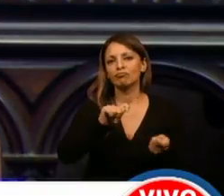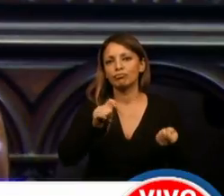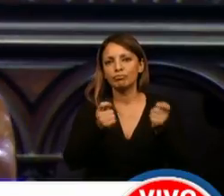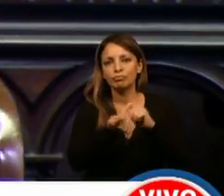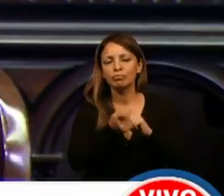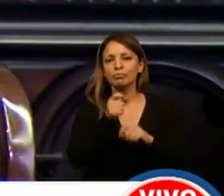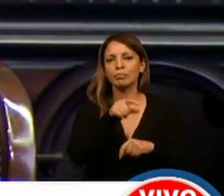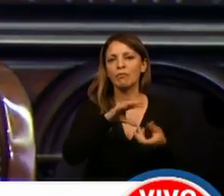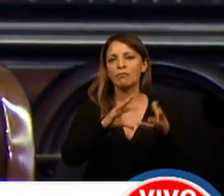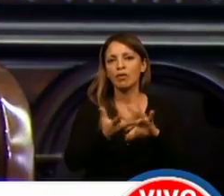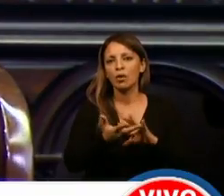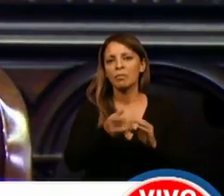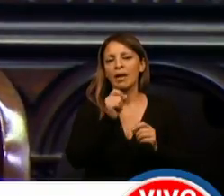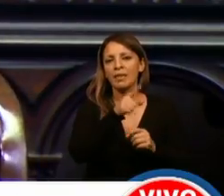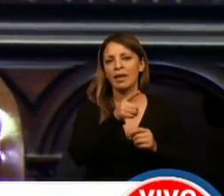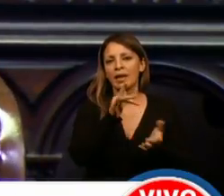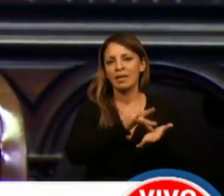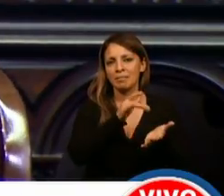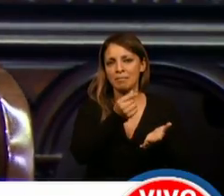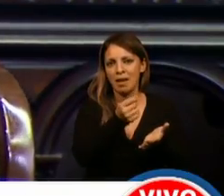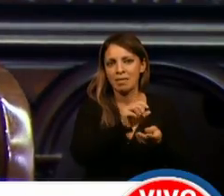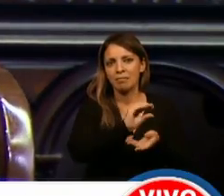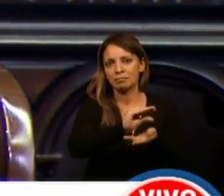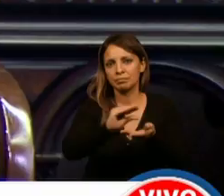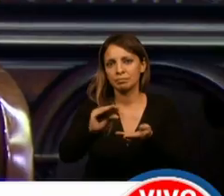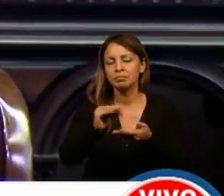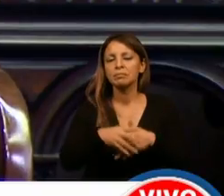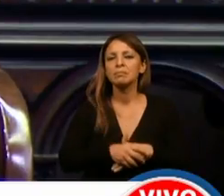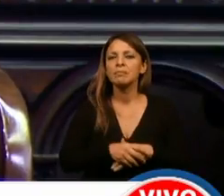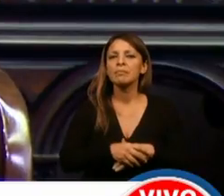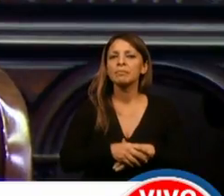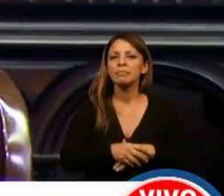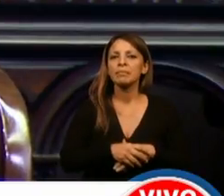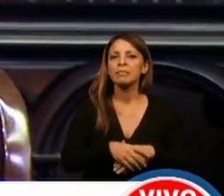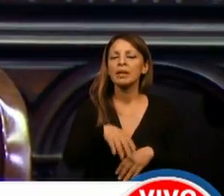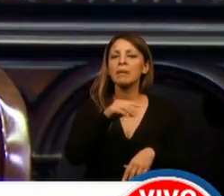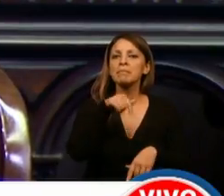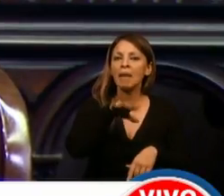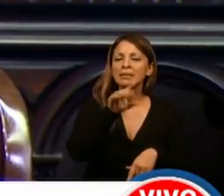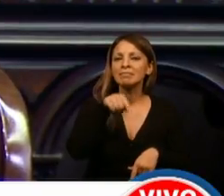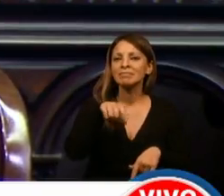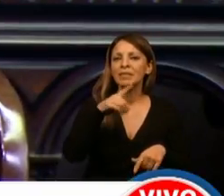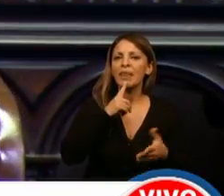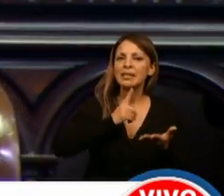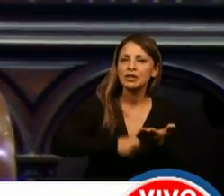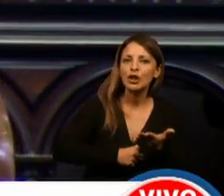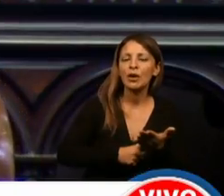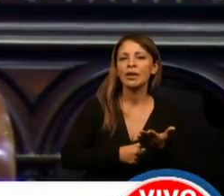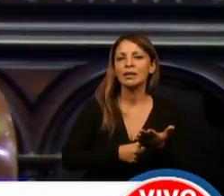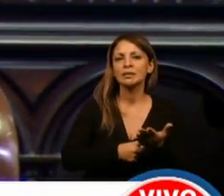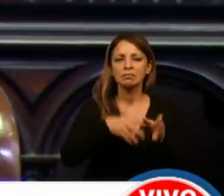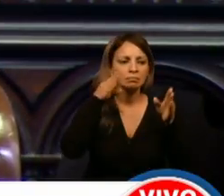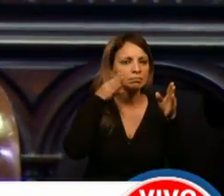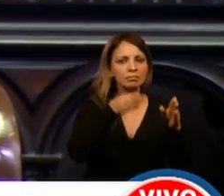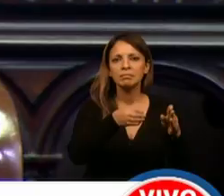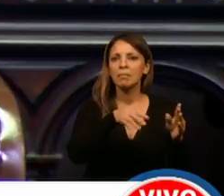de esta metodología que es el fideicomiso cuanto más direccionar este tipo de ayudas de decisiones a familia